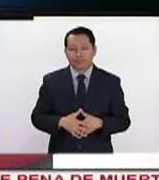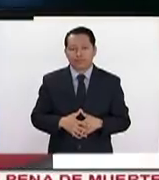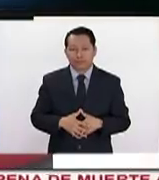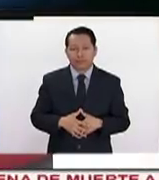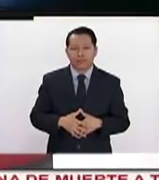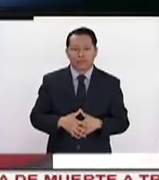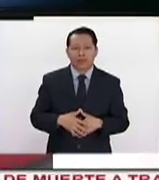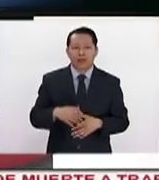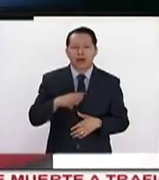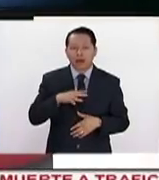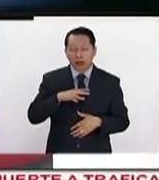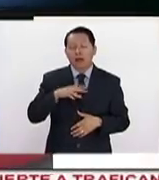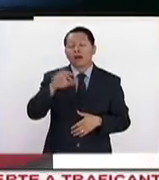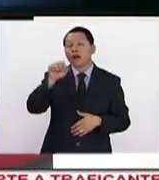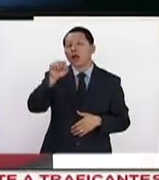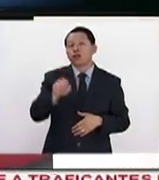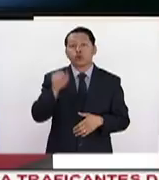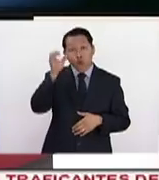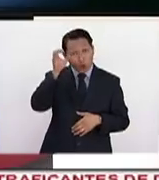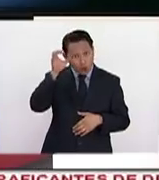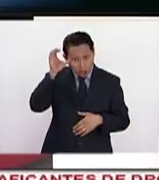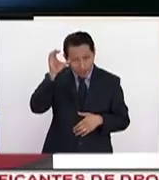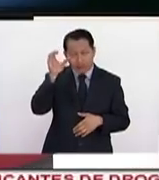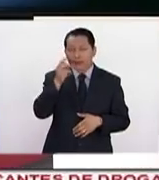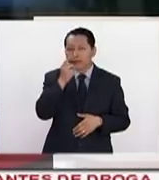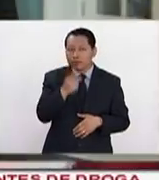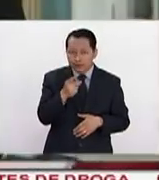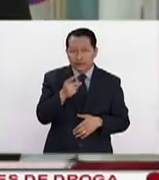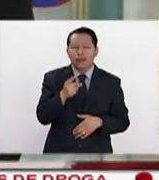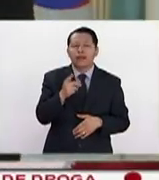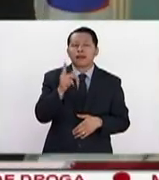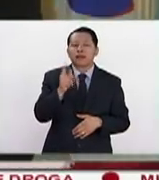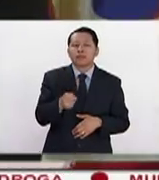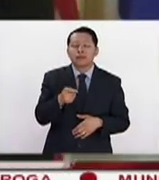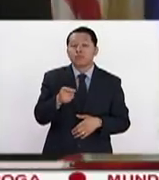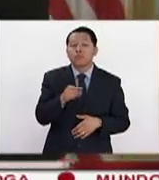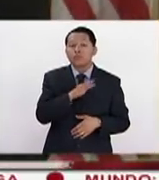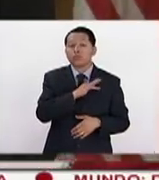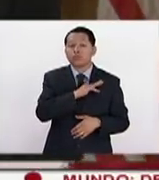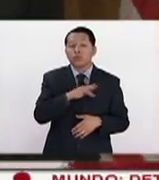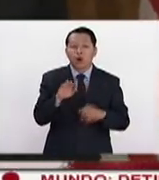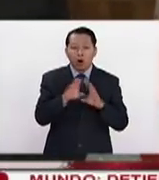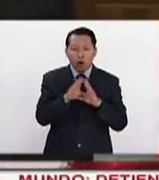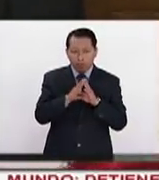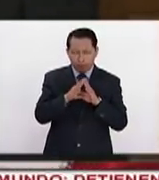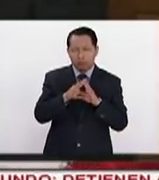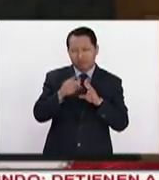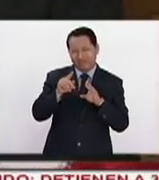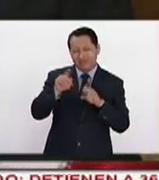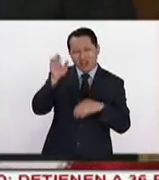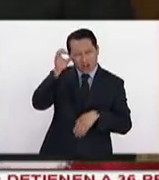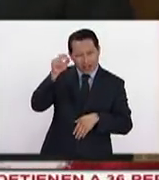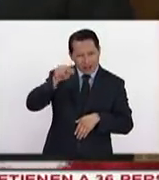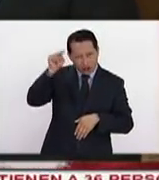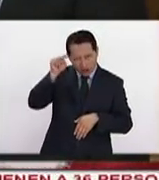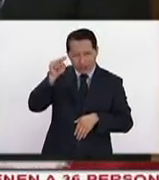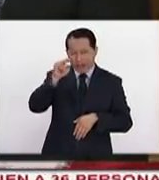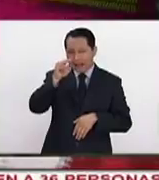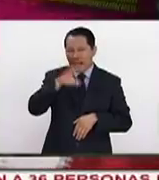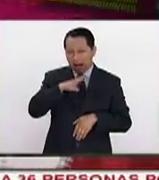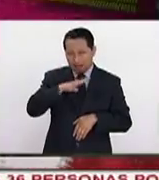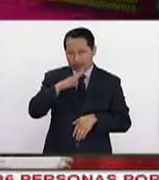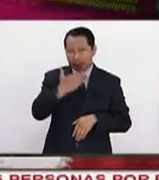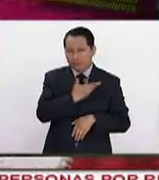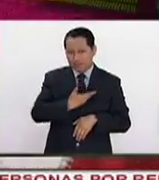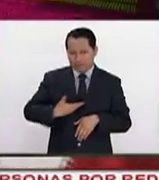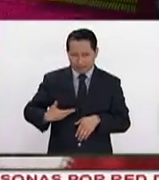La canciller surcoreana aseguró que Kim Jong-un, líder de Corea del Norte, está dispuesto a cesar con las pruebas nucleares con el fin de concretar una